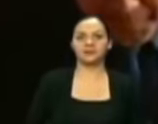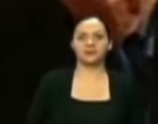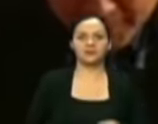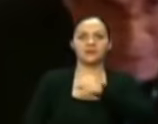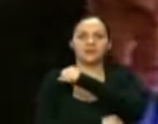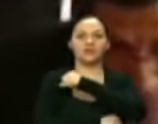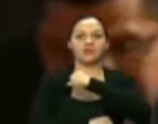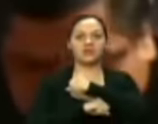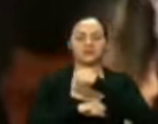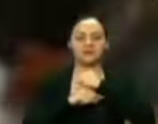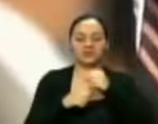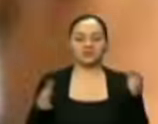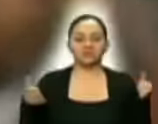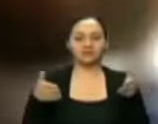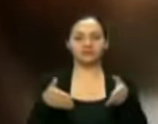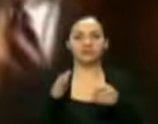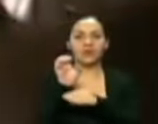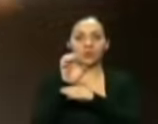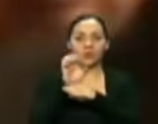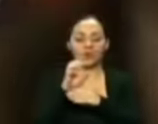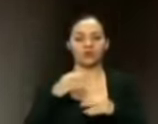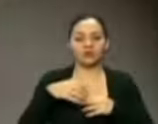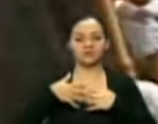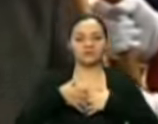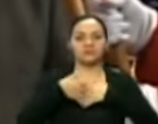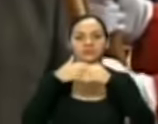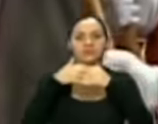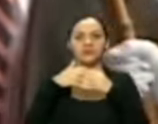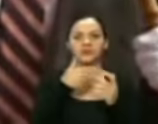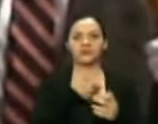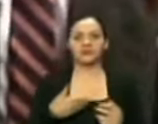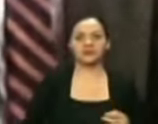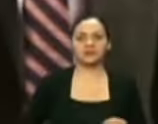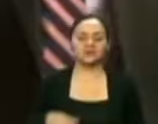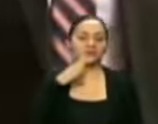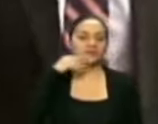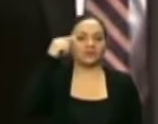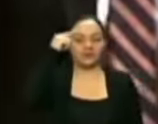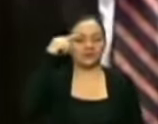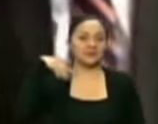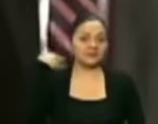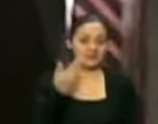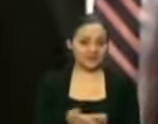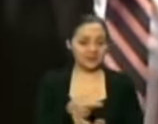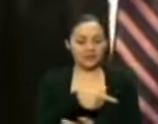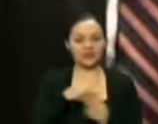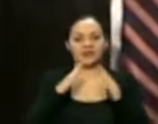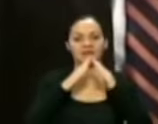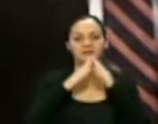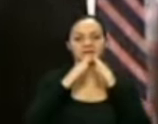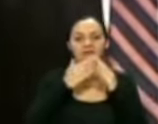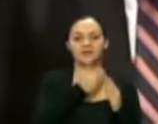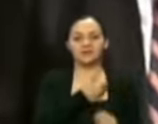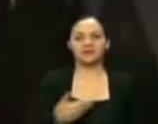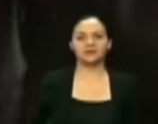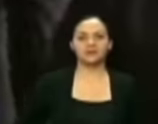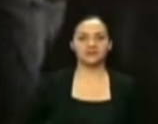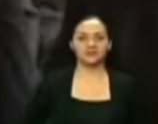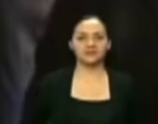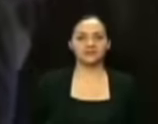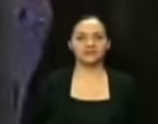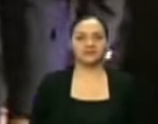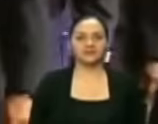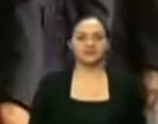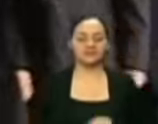fortalecen en Ecuador a través de la presidencia del presidente Rafael Correa. Arriba ya a la Casa de Gobierno la mandataria